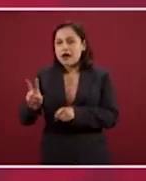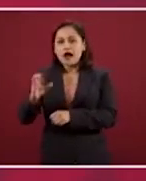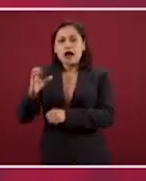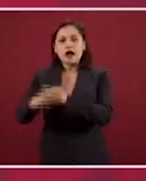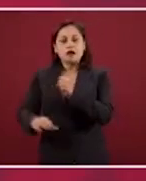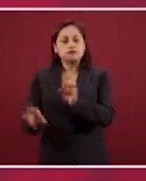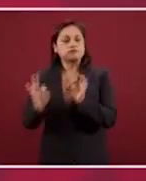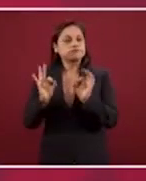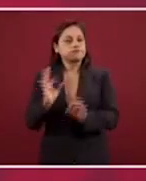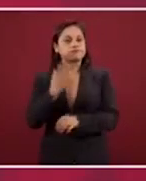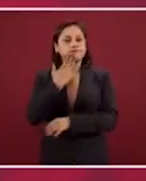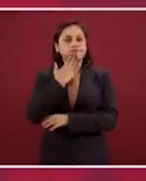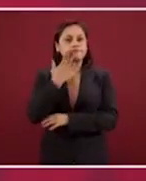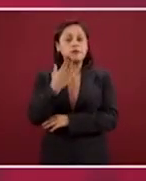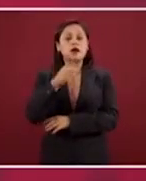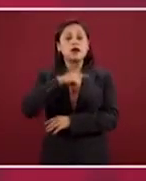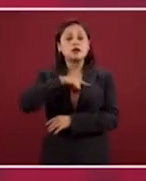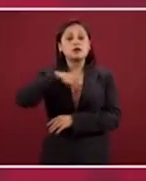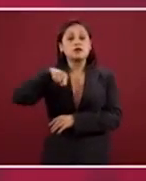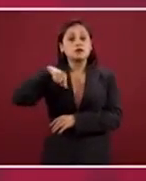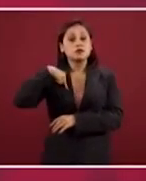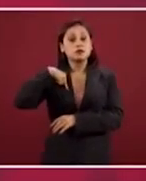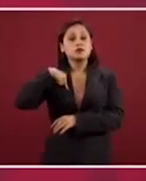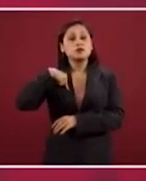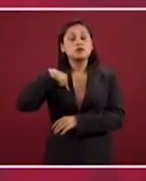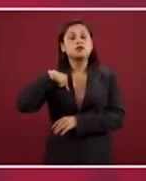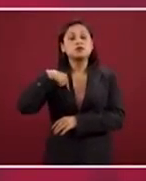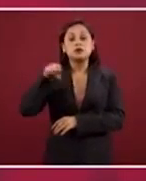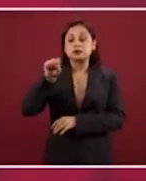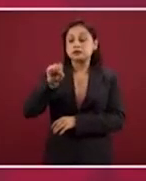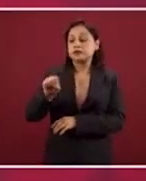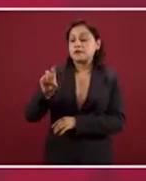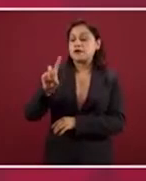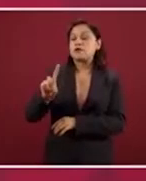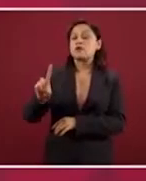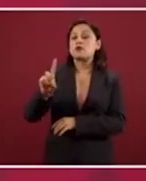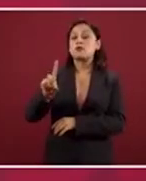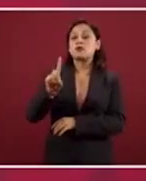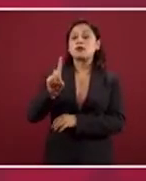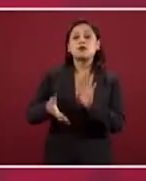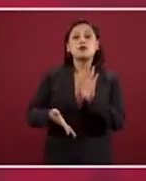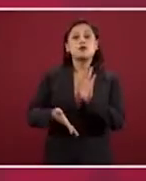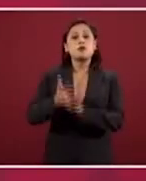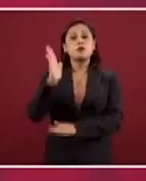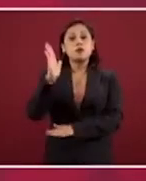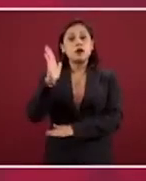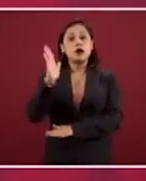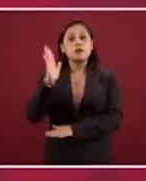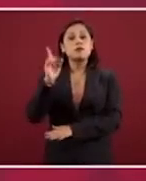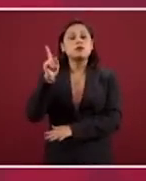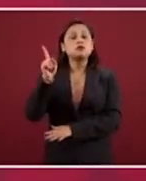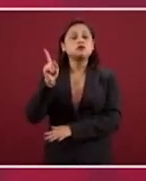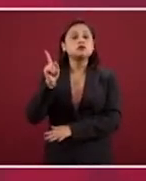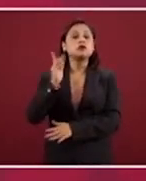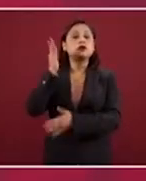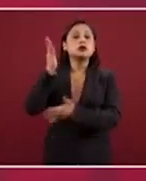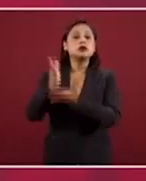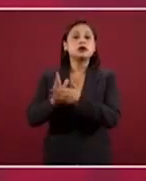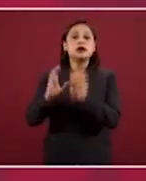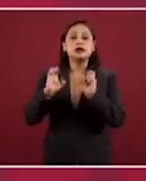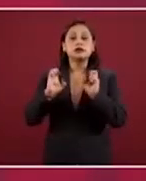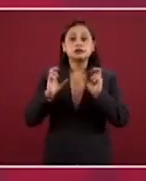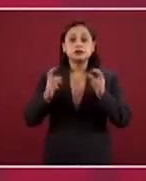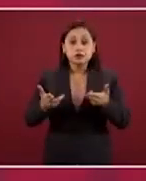vamos a hacer una gira este fin de semana por Chiapas, Tabasco y